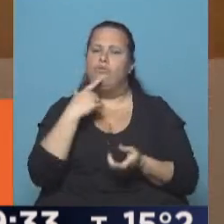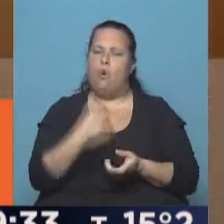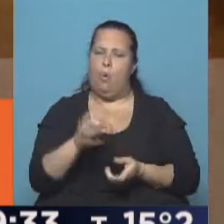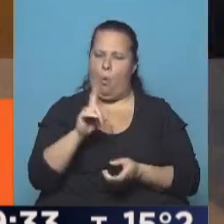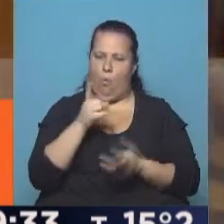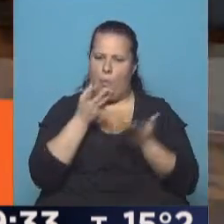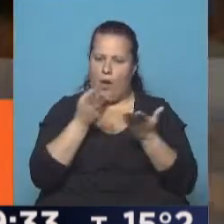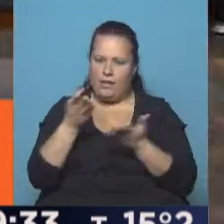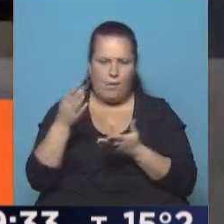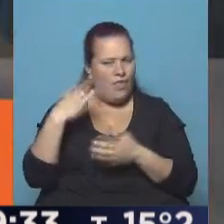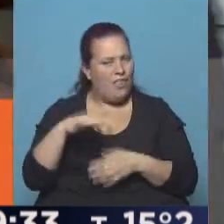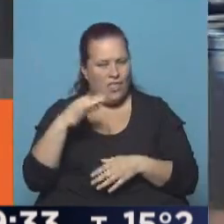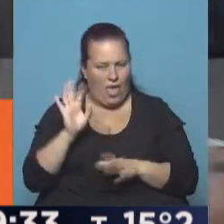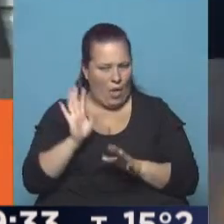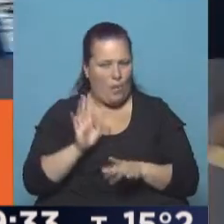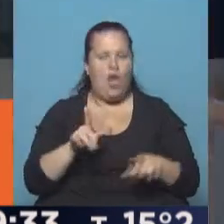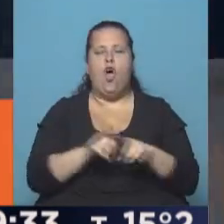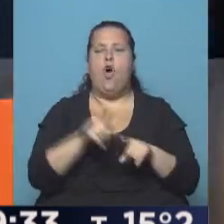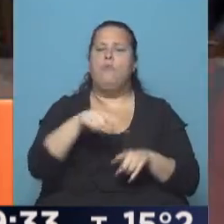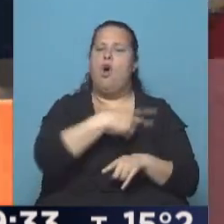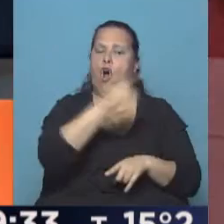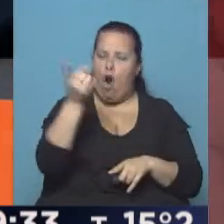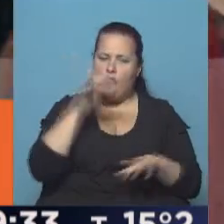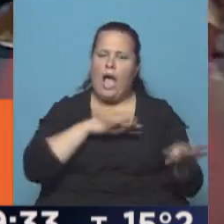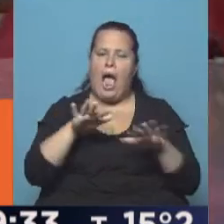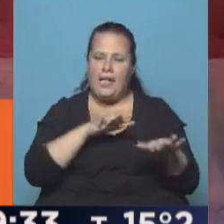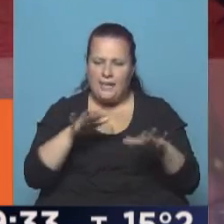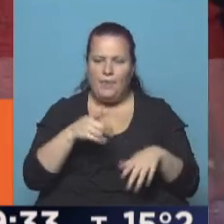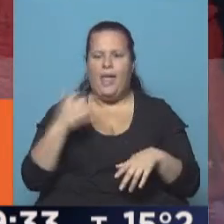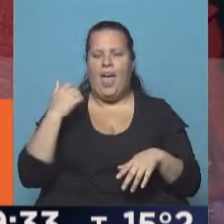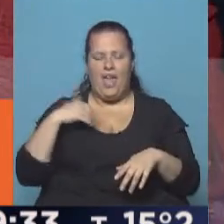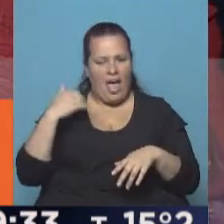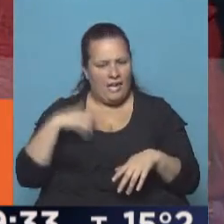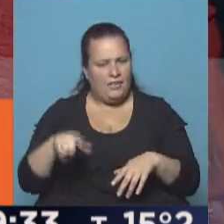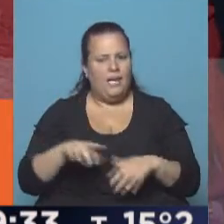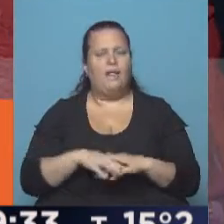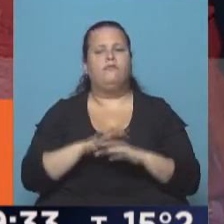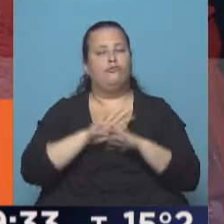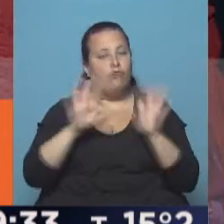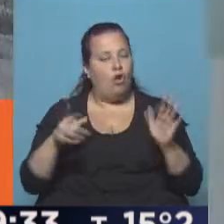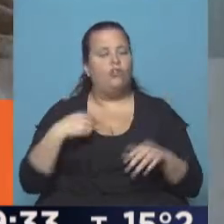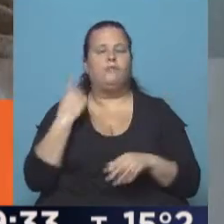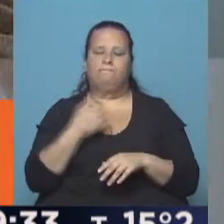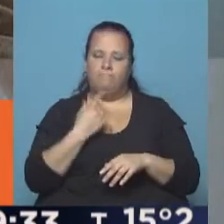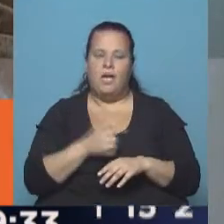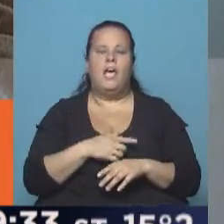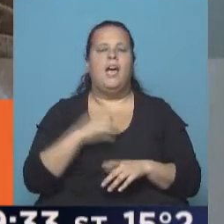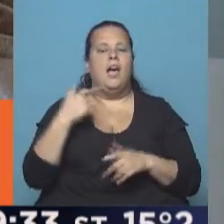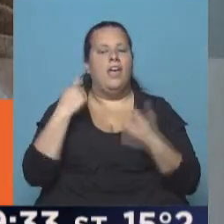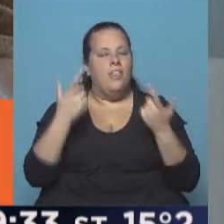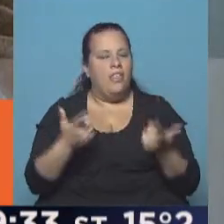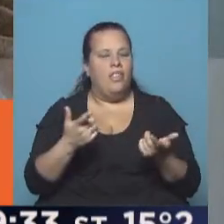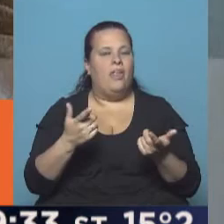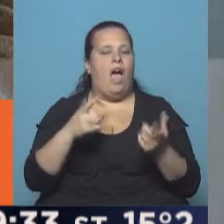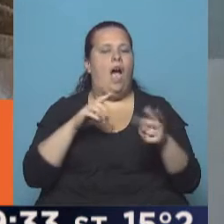los servicios como corresponde, como el resto de las otras actividades de nuestro país, y entonces estamos produciendo